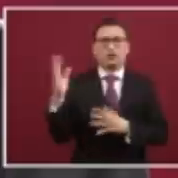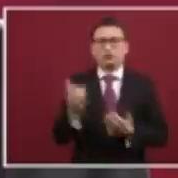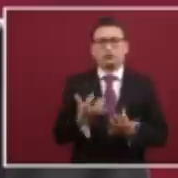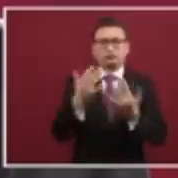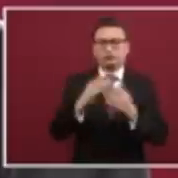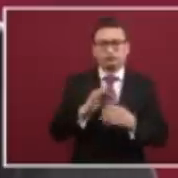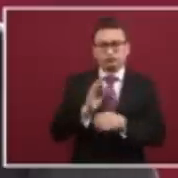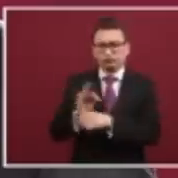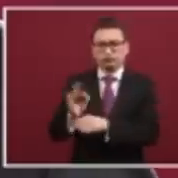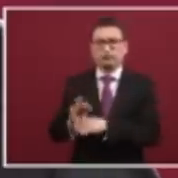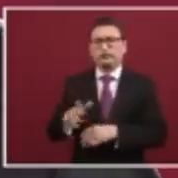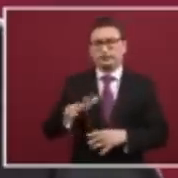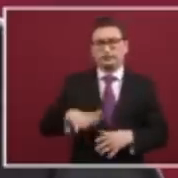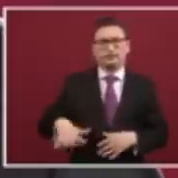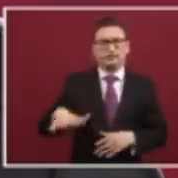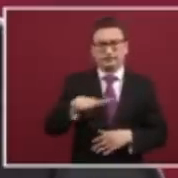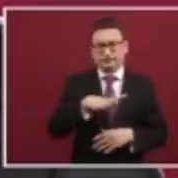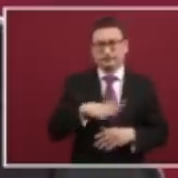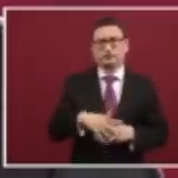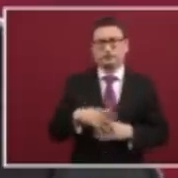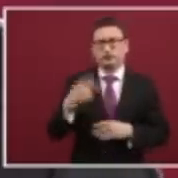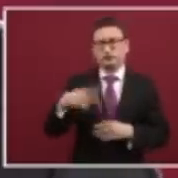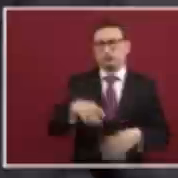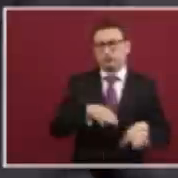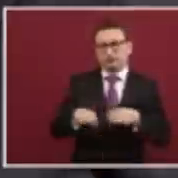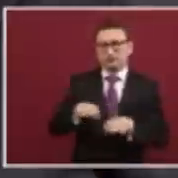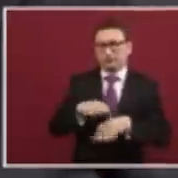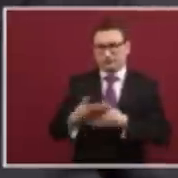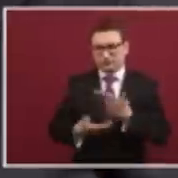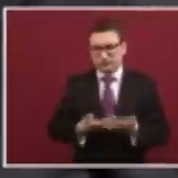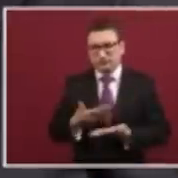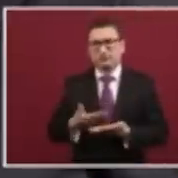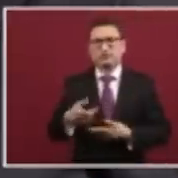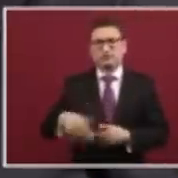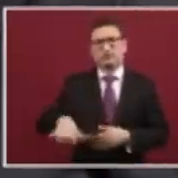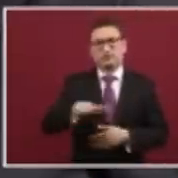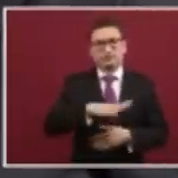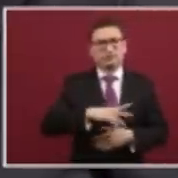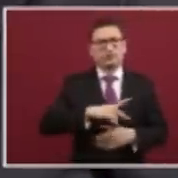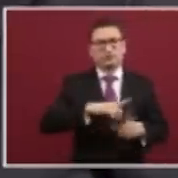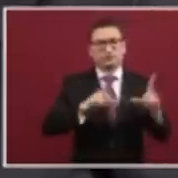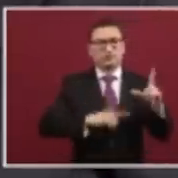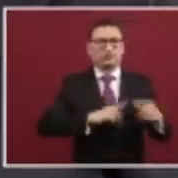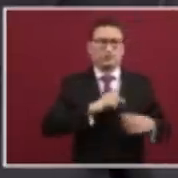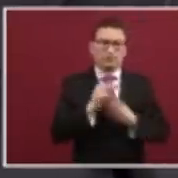sus labores, sirviendo al país.